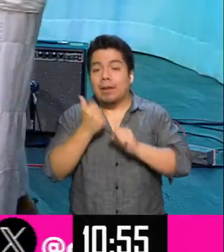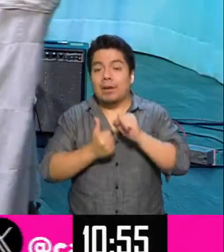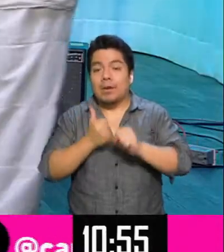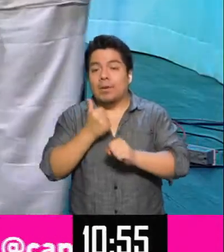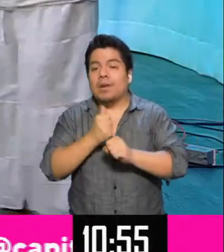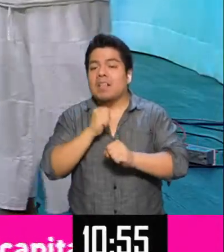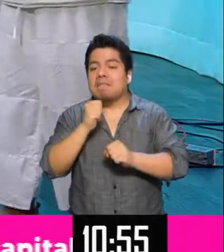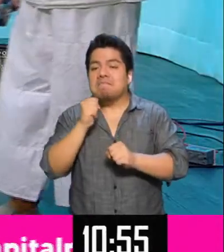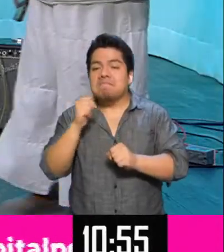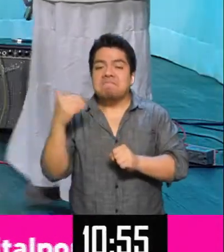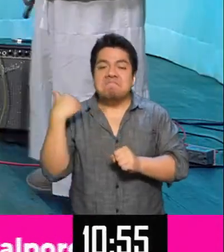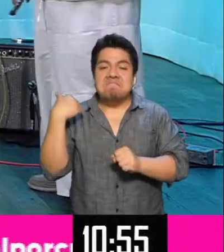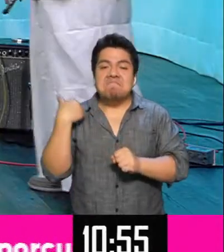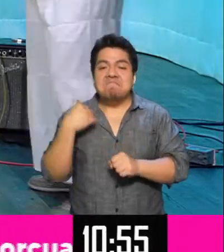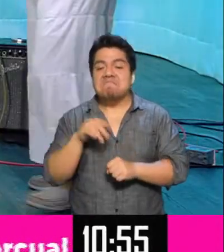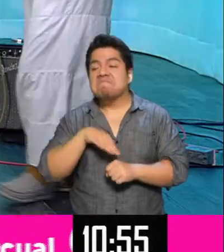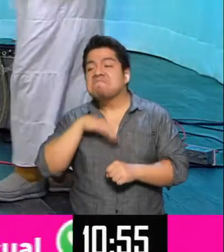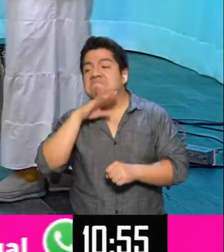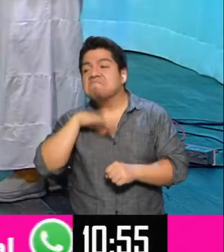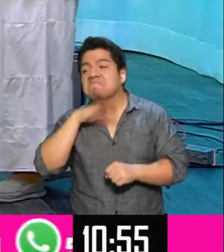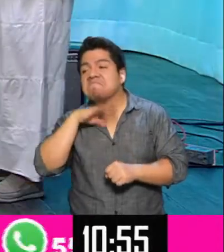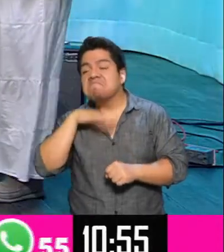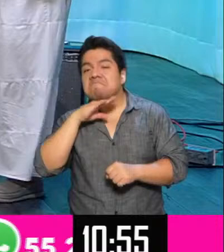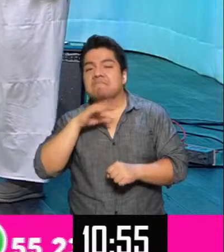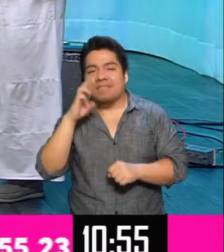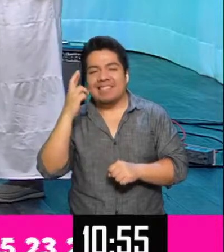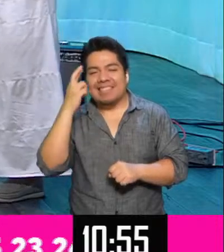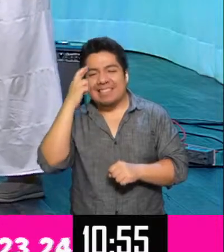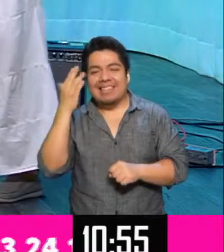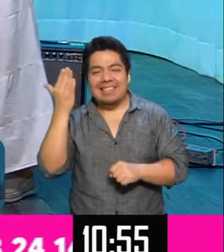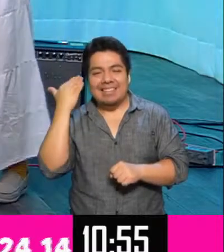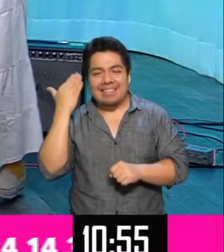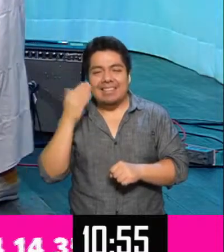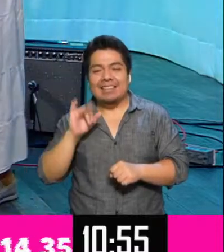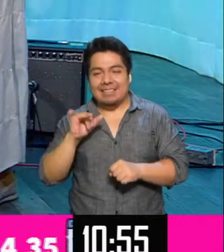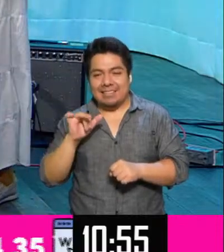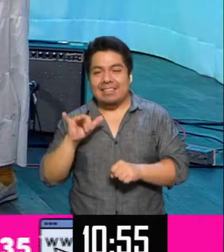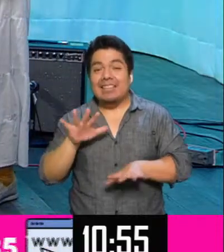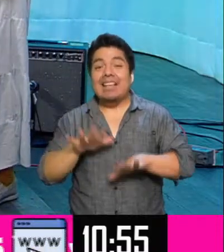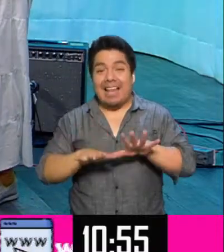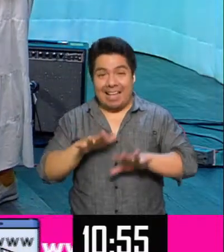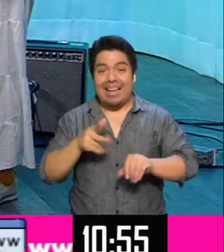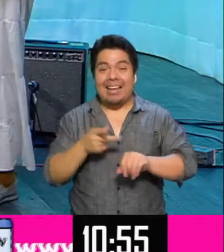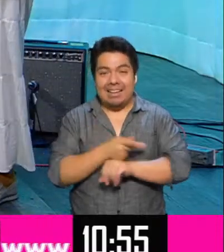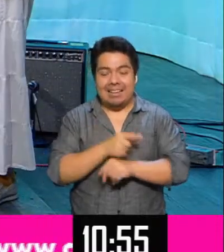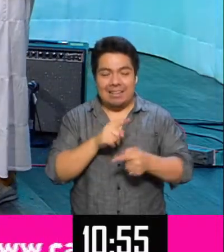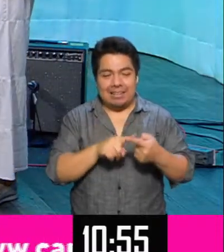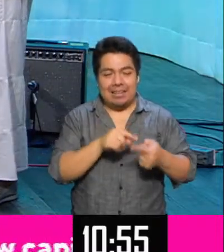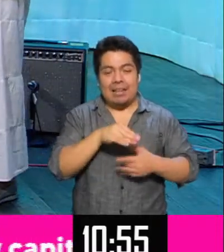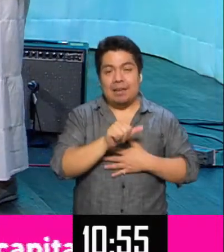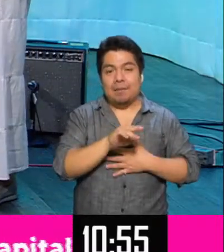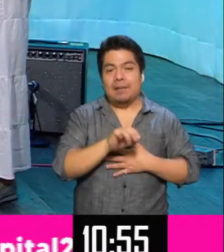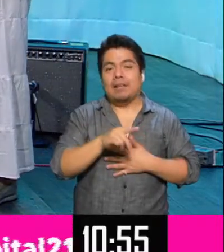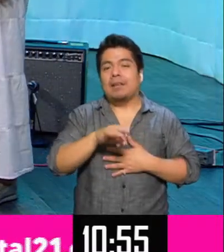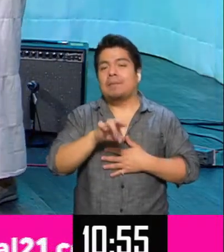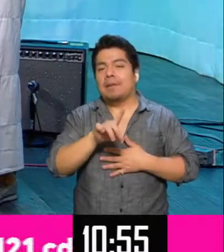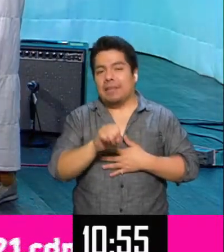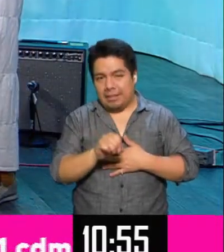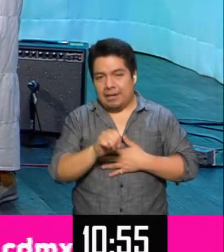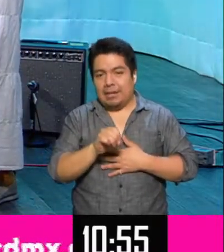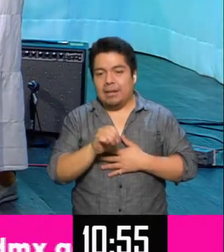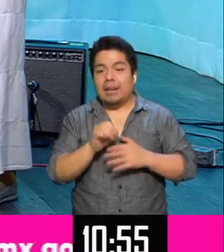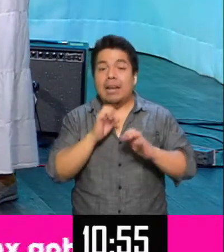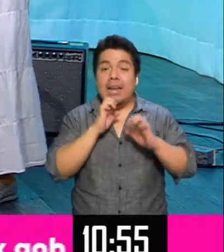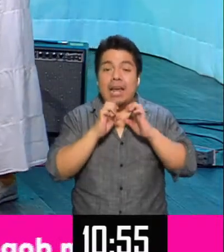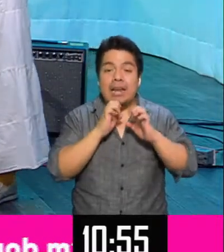hablar. esta. A ver si no. Oigan, estábamos ahorita acordándonos al empezar el programa que sí nos ha pasado. Sí, con el Manuel Medrano, Yo cuando a la antes de ser Motobaby famoso. la